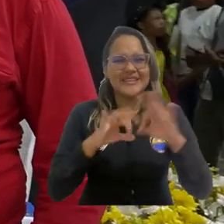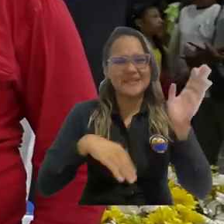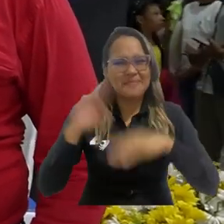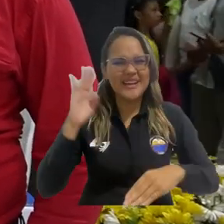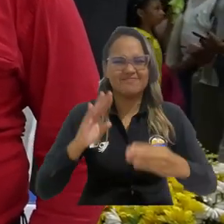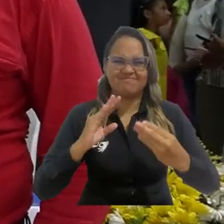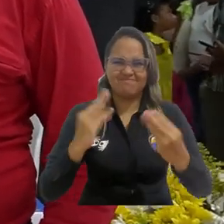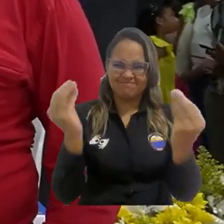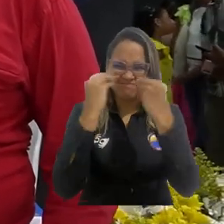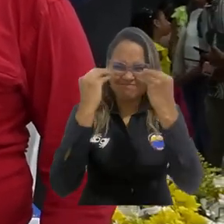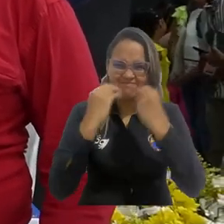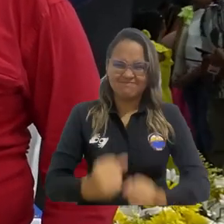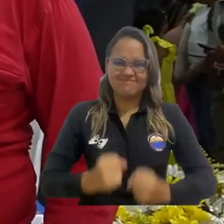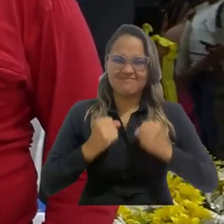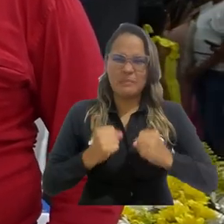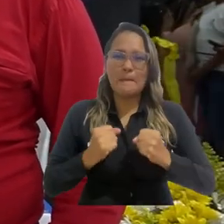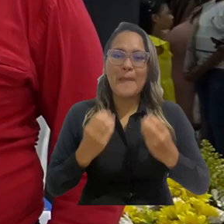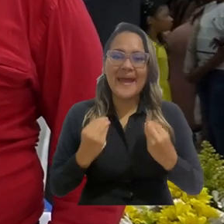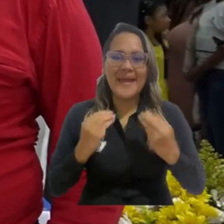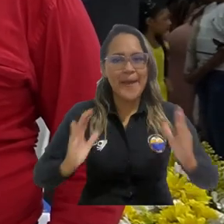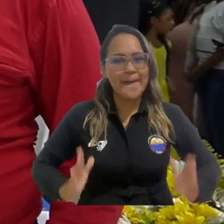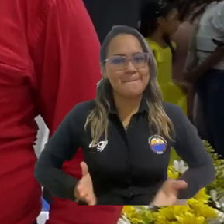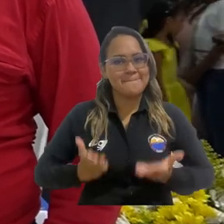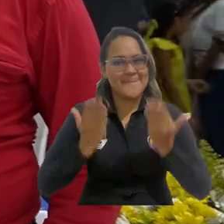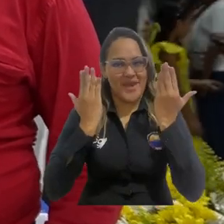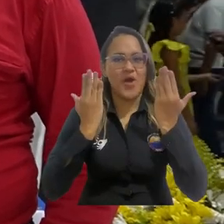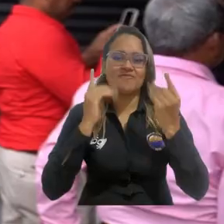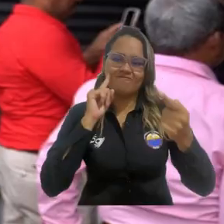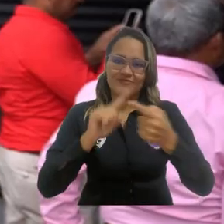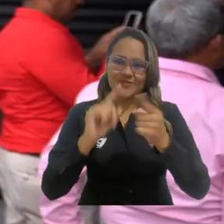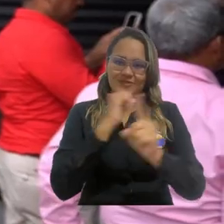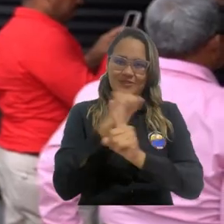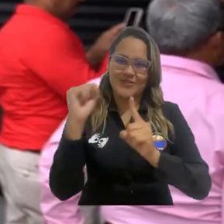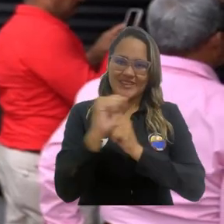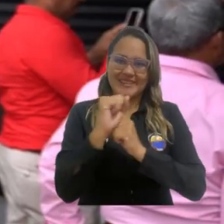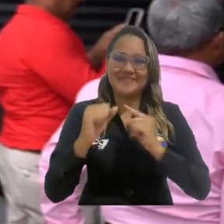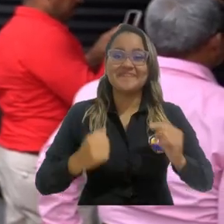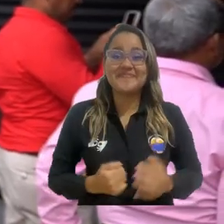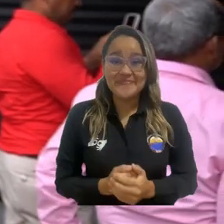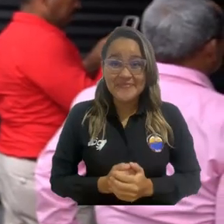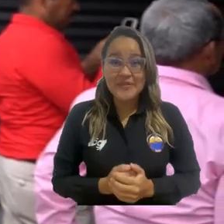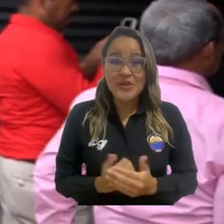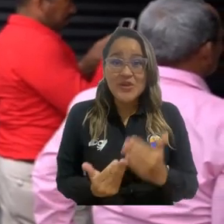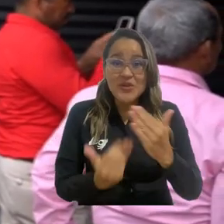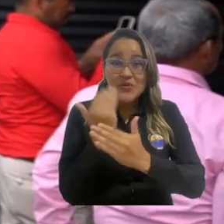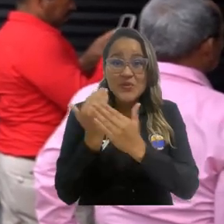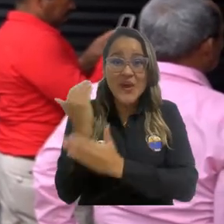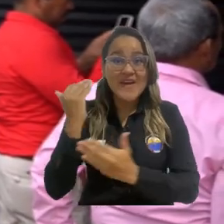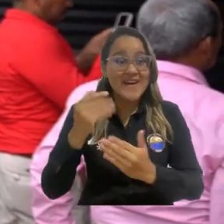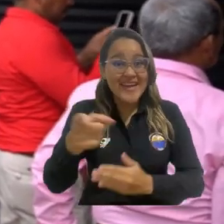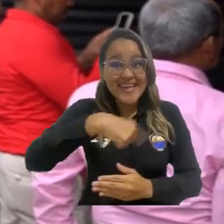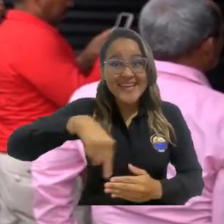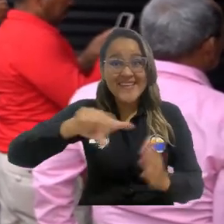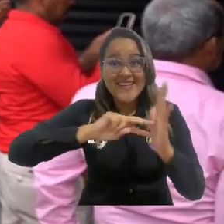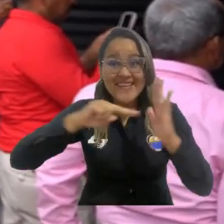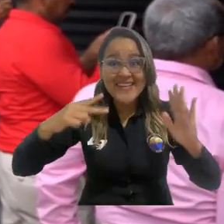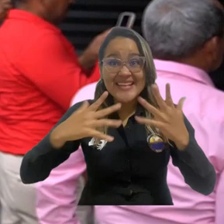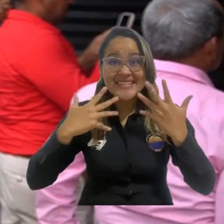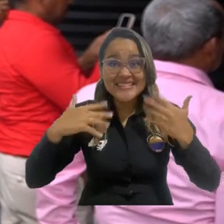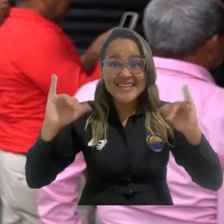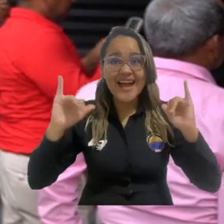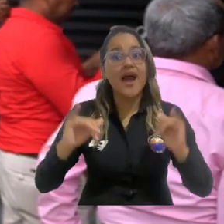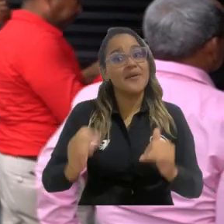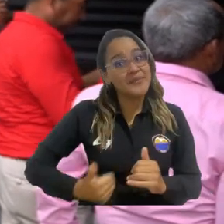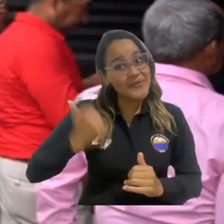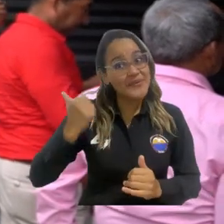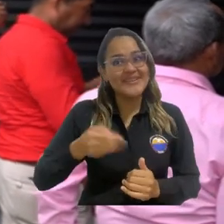hacer unas mejoras personas en la sociedad. A esta nueva tecnóloga que aprovechen, que esta es una oportunidad que Dios le está dando la